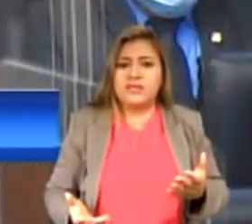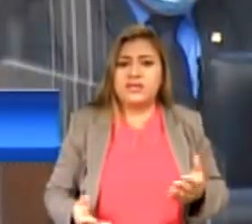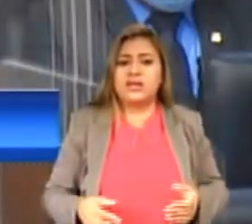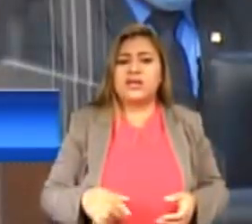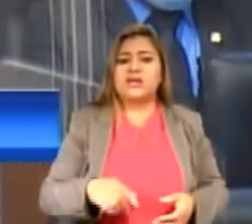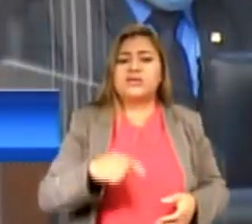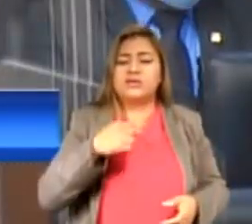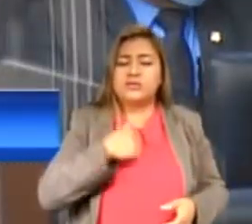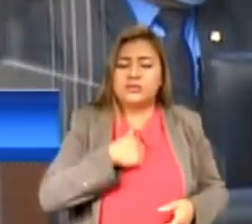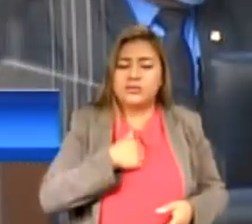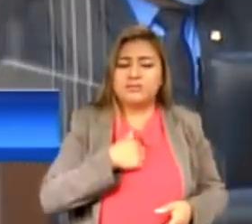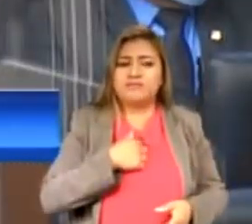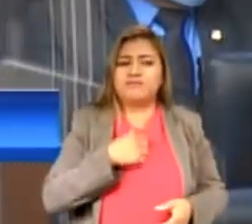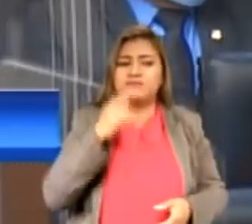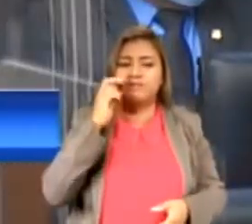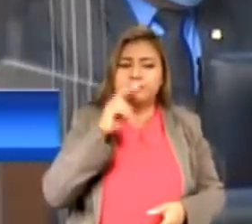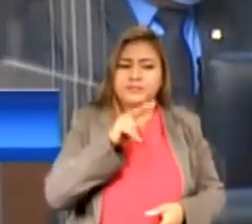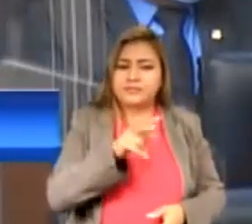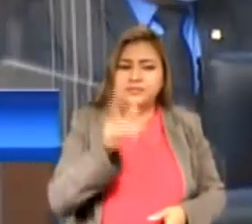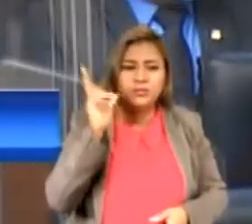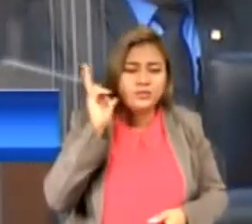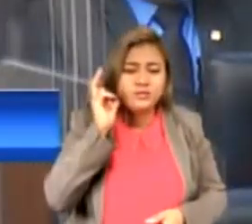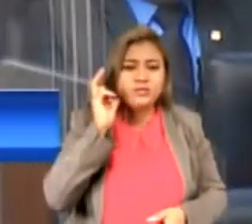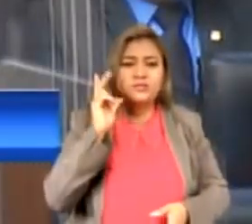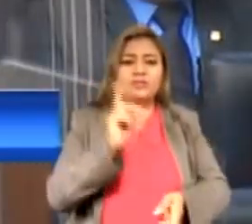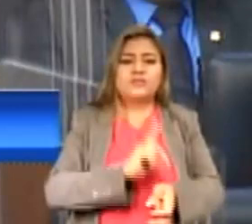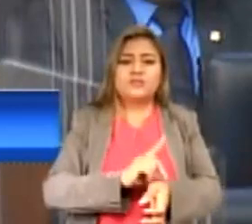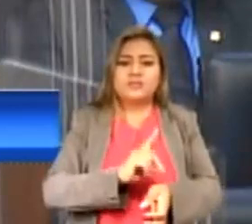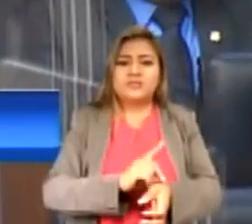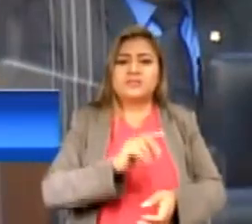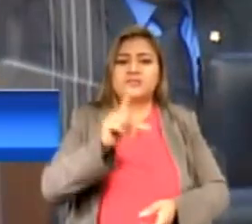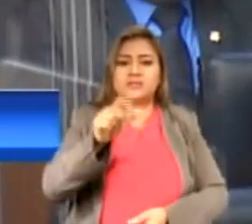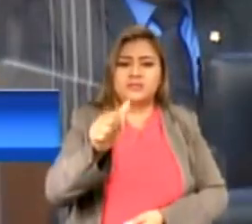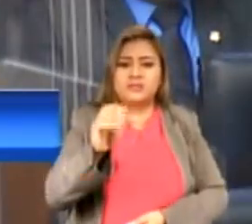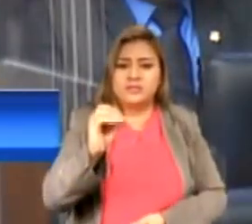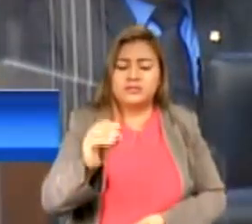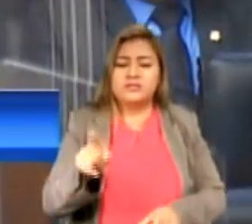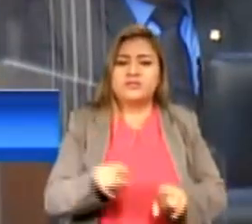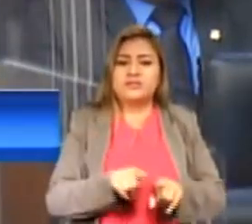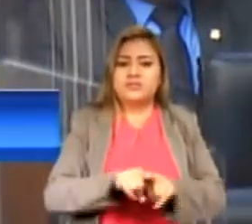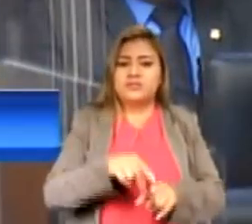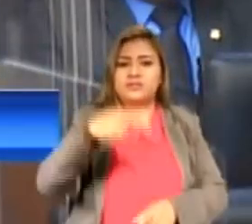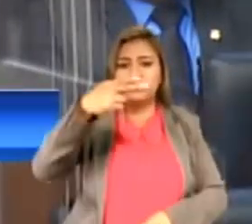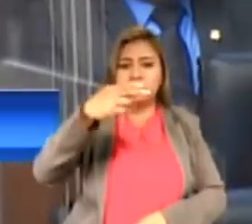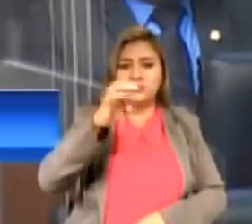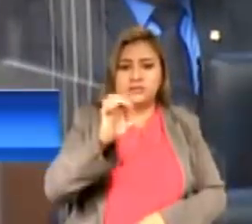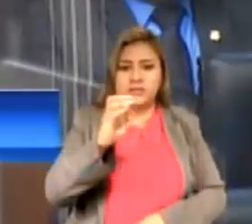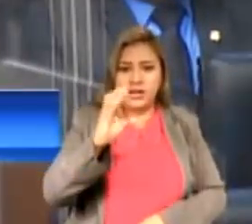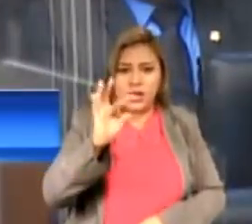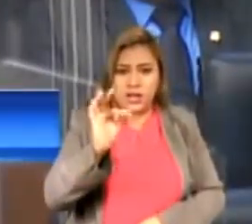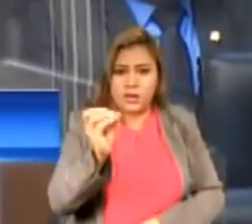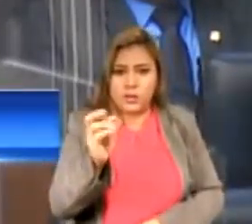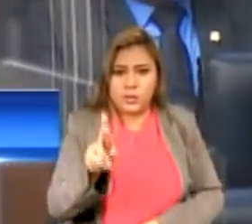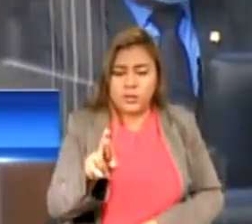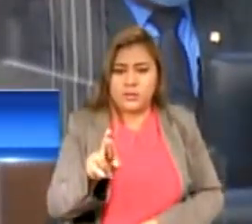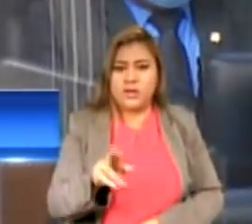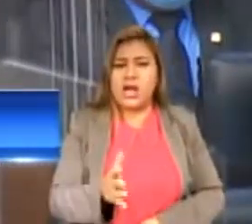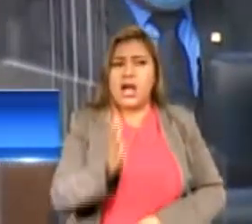doctor Lao y del Héctor Alexander, y una del 2019 y las dos del doctor Lao del